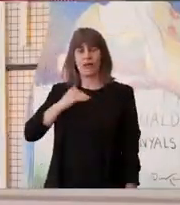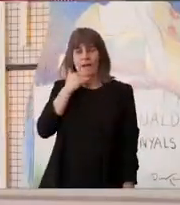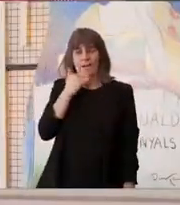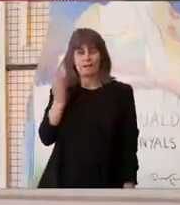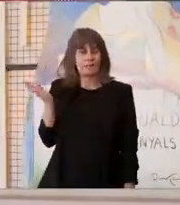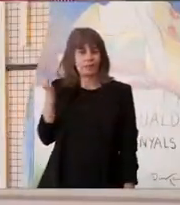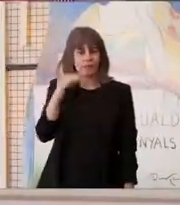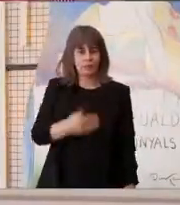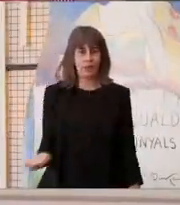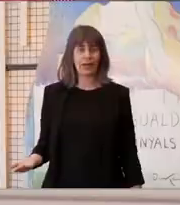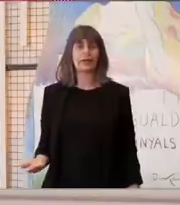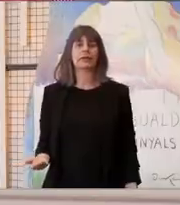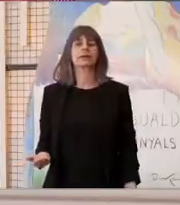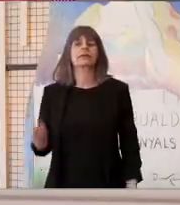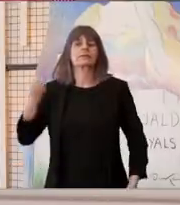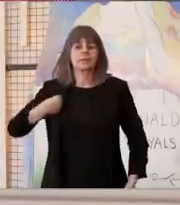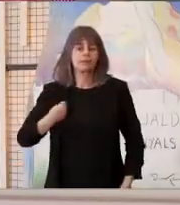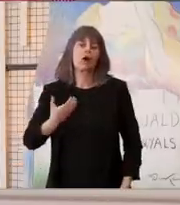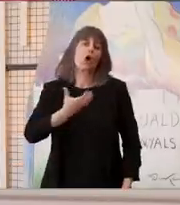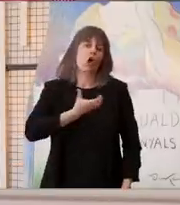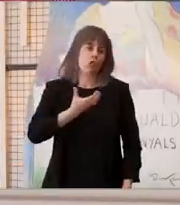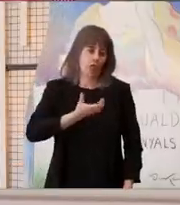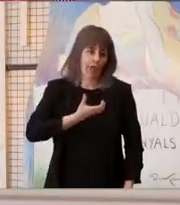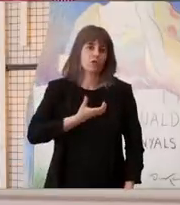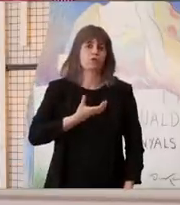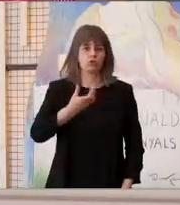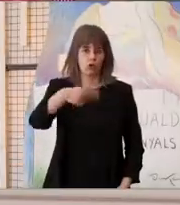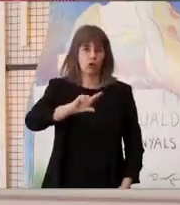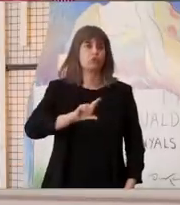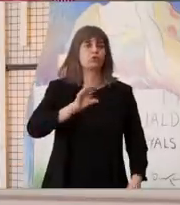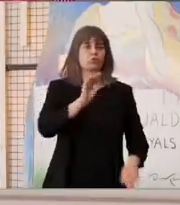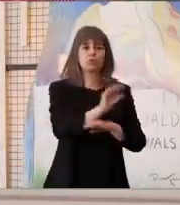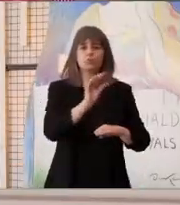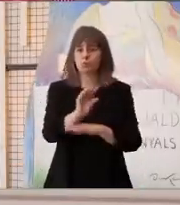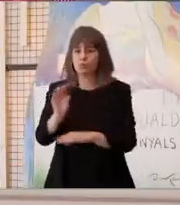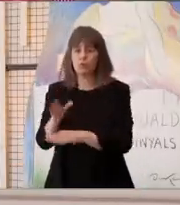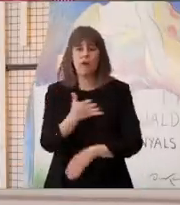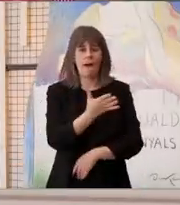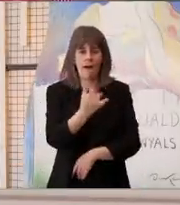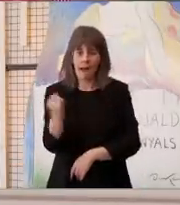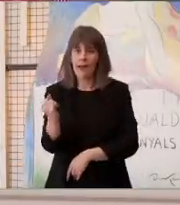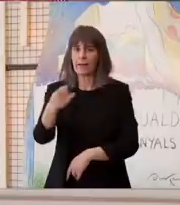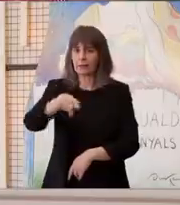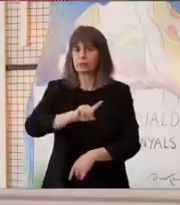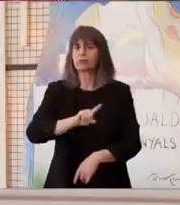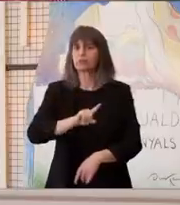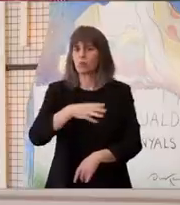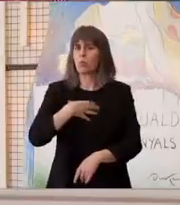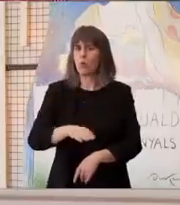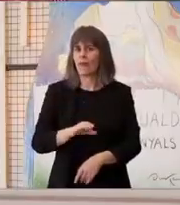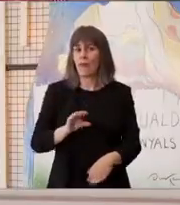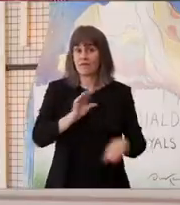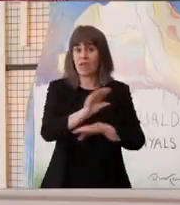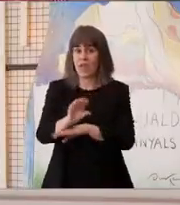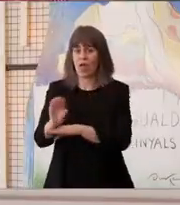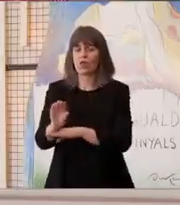administraciones sí que los alconcellos reciben no y participan de muchas de las financiaciones las diputaciones